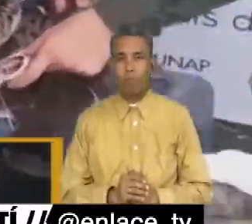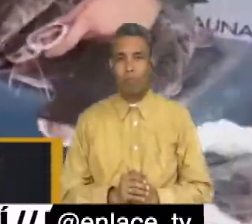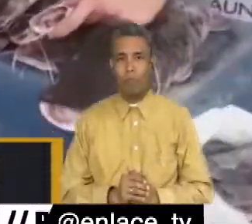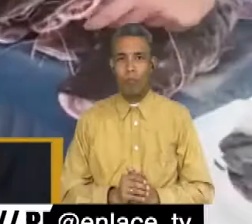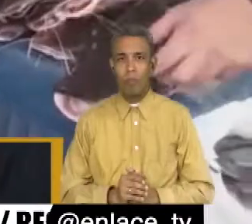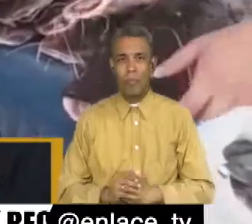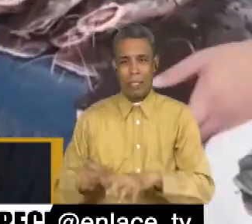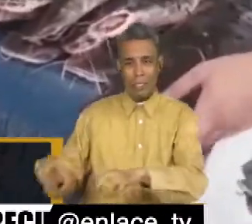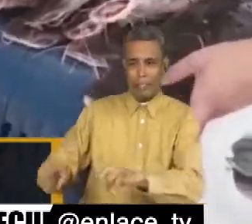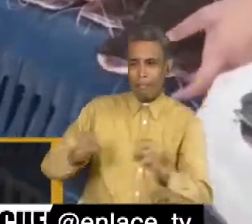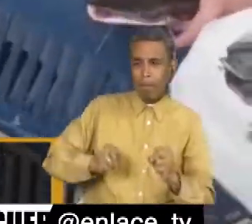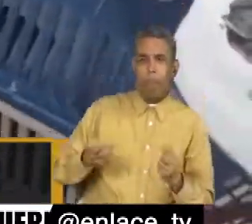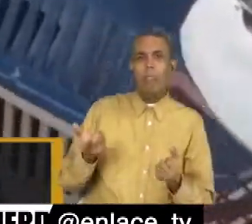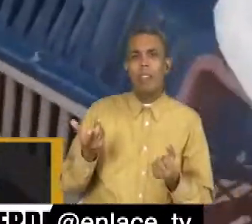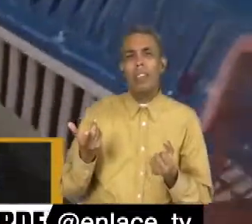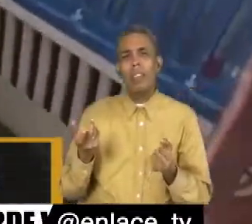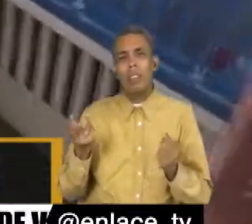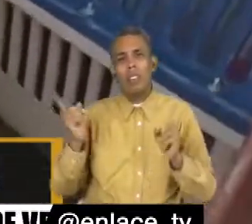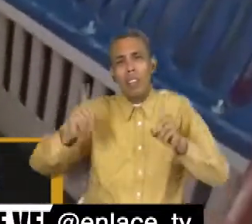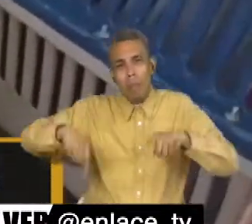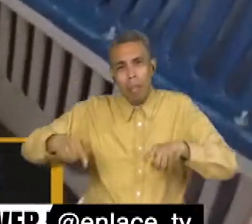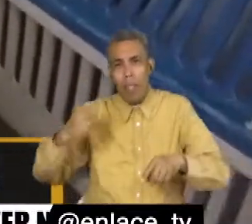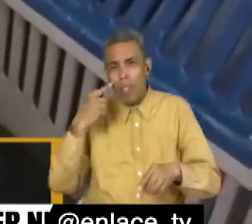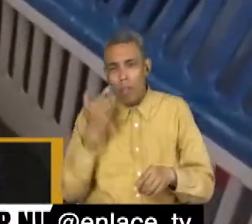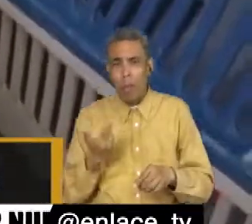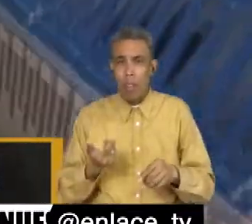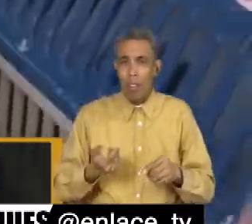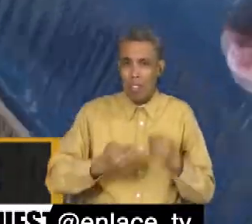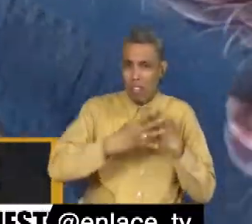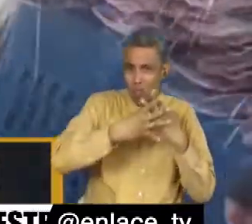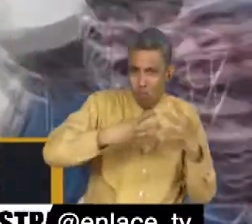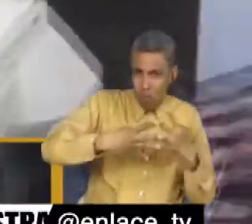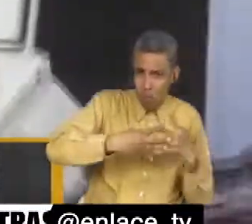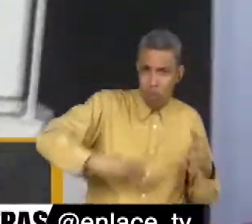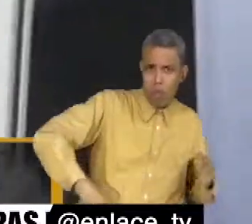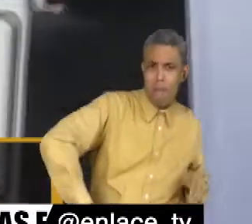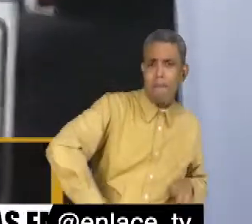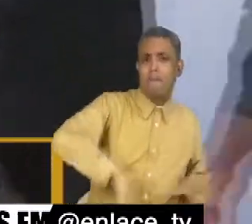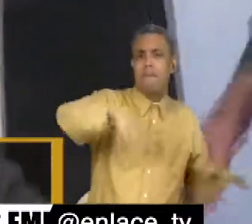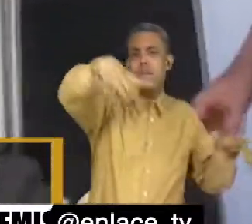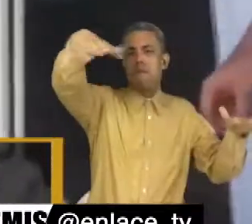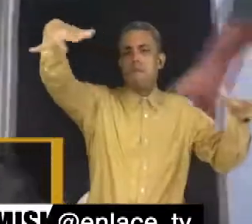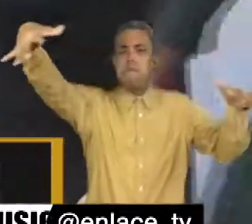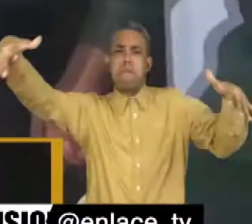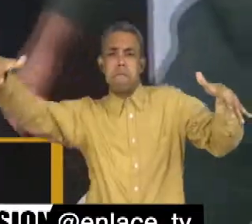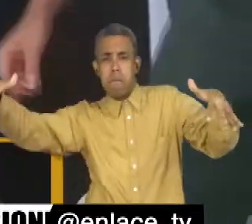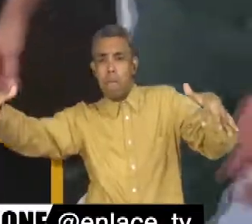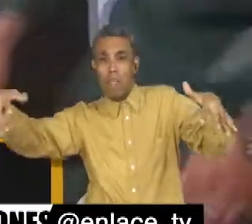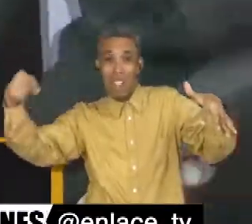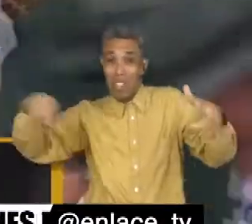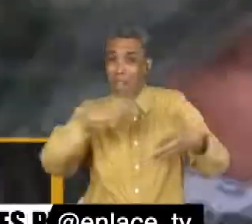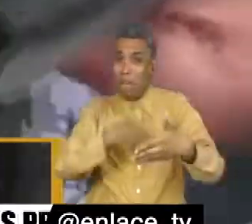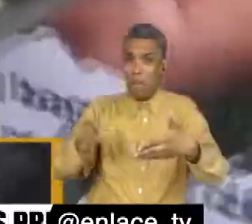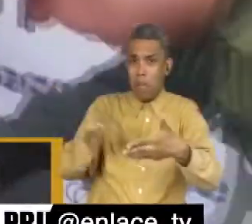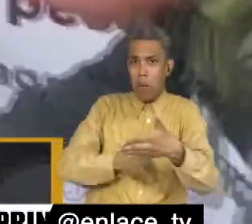incautaron elementos que eran utilizados para la pesca ilegal y que estaban avaluados en 1.200.000 pesos.